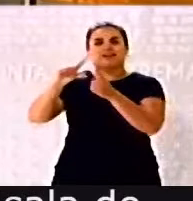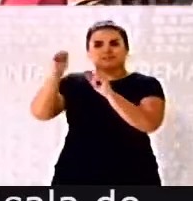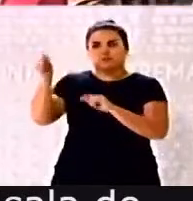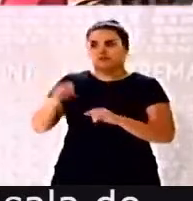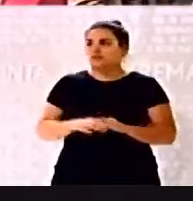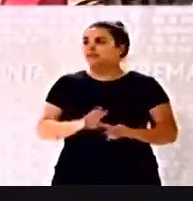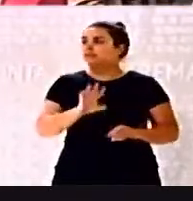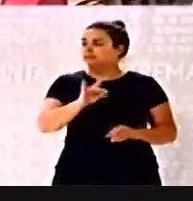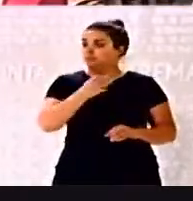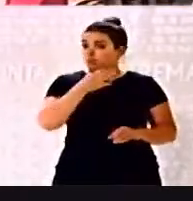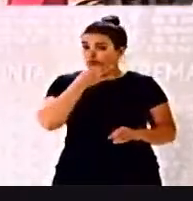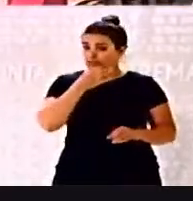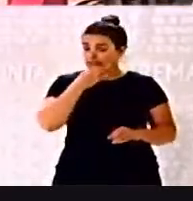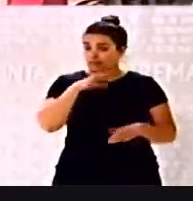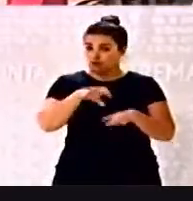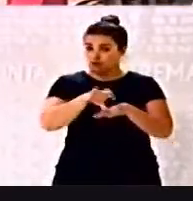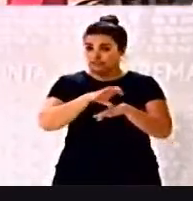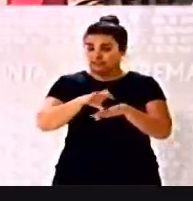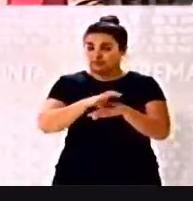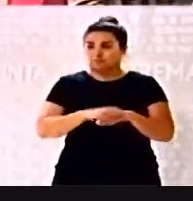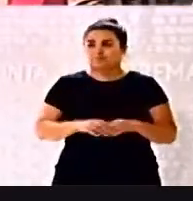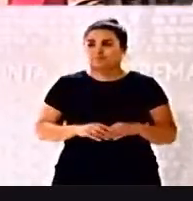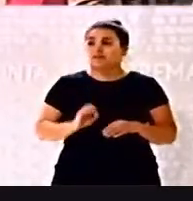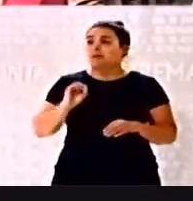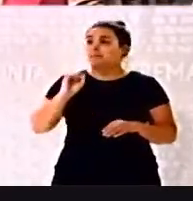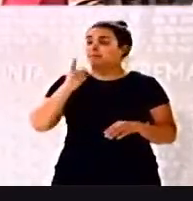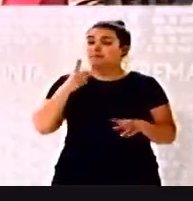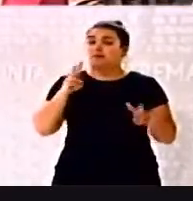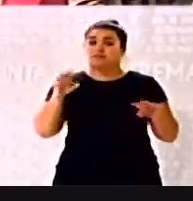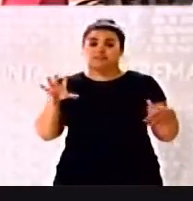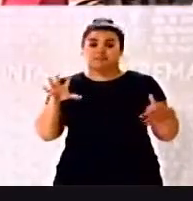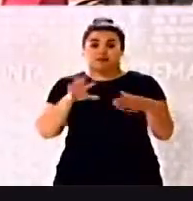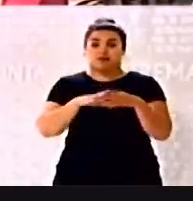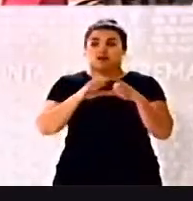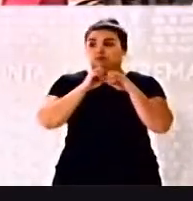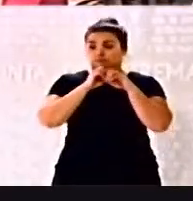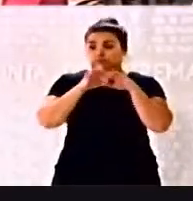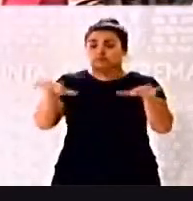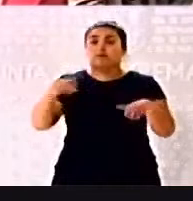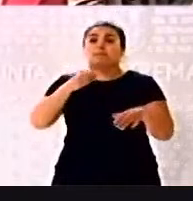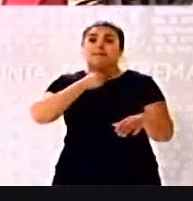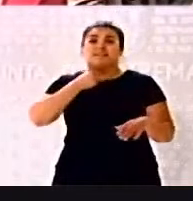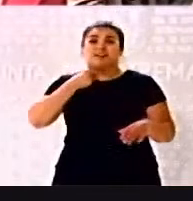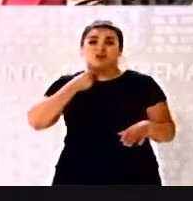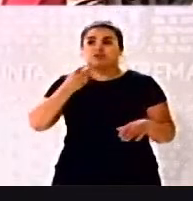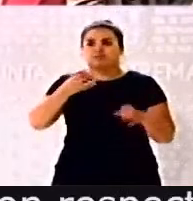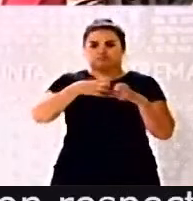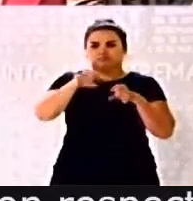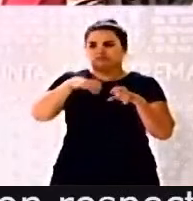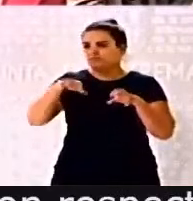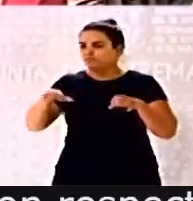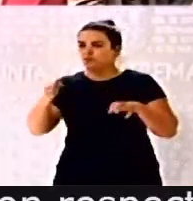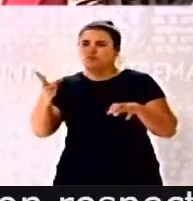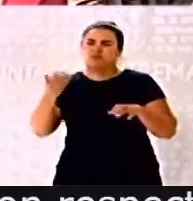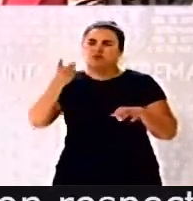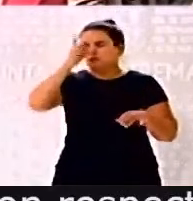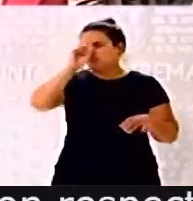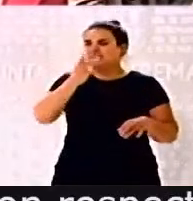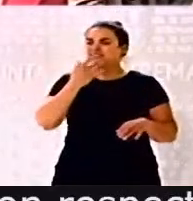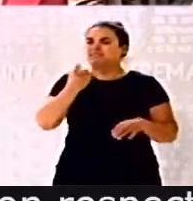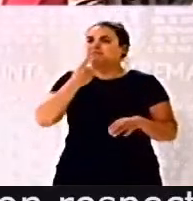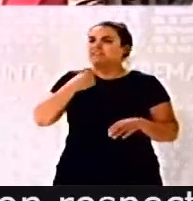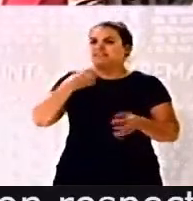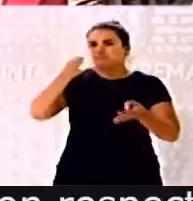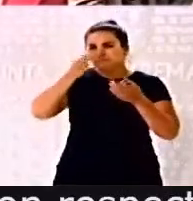buenas tardes, consejero. En primer lugar, con respecto al brote de Badajoz, es que como ha desglosado las cifras, no sé si nos puede